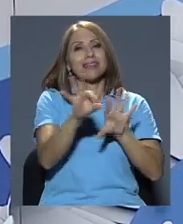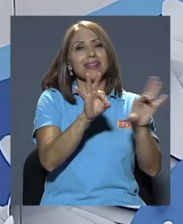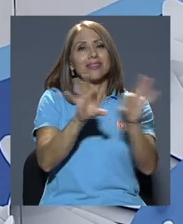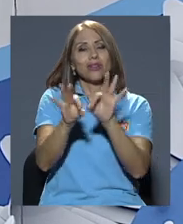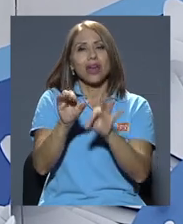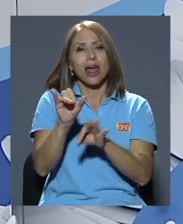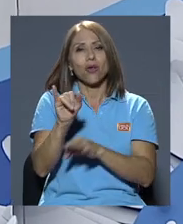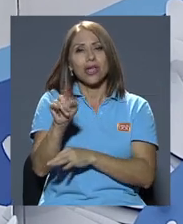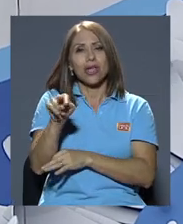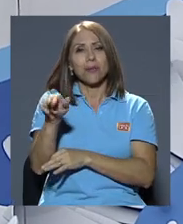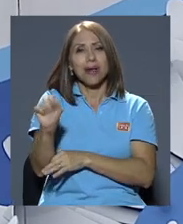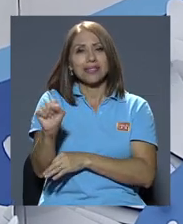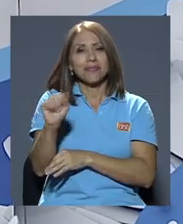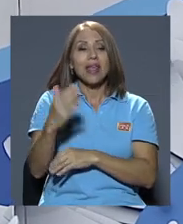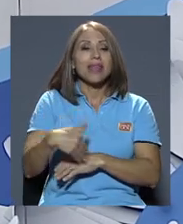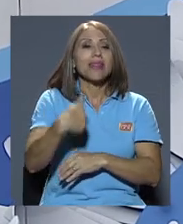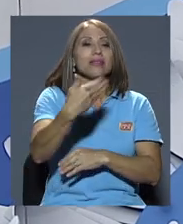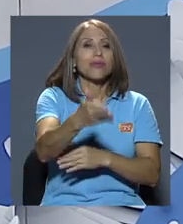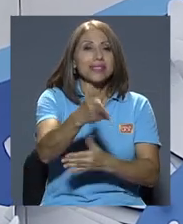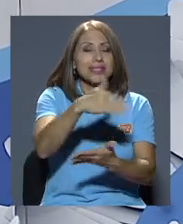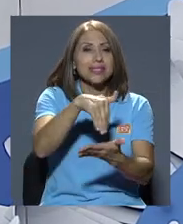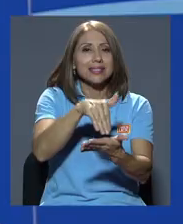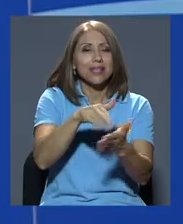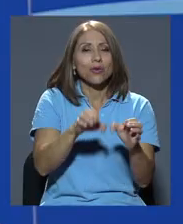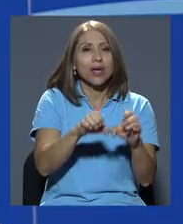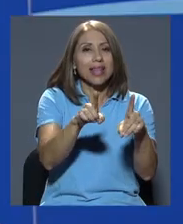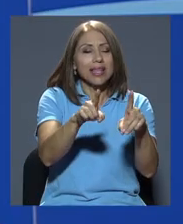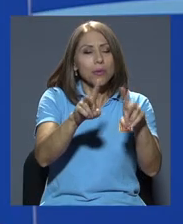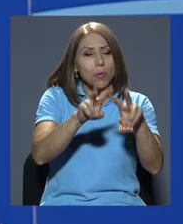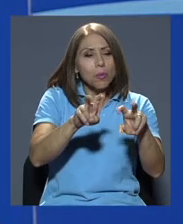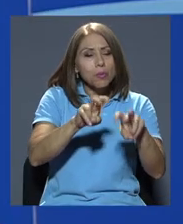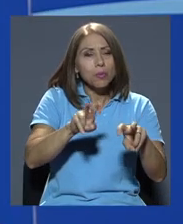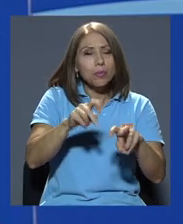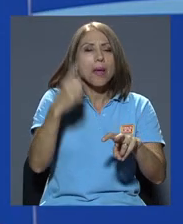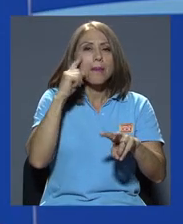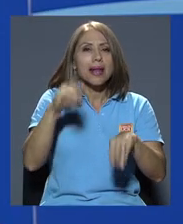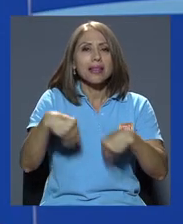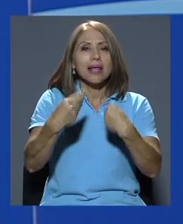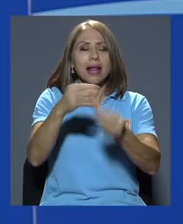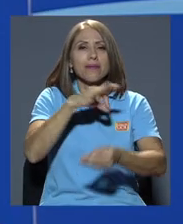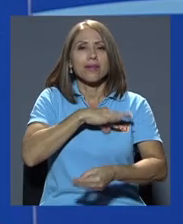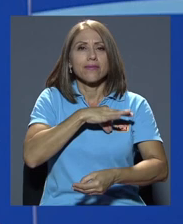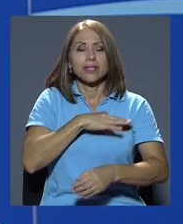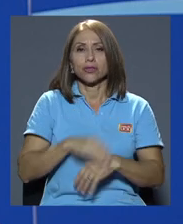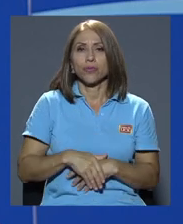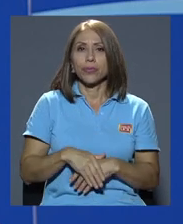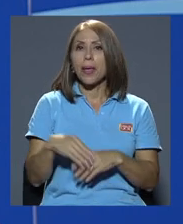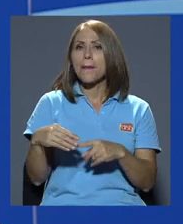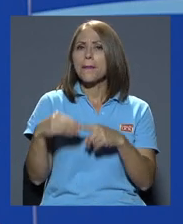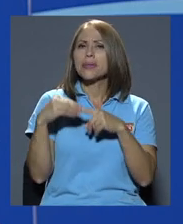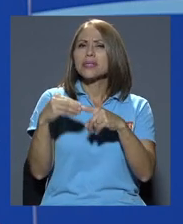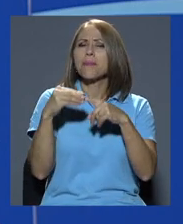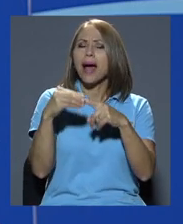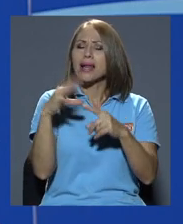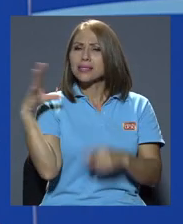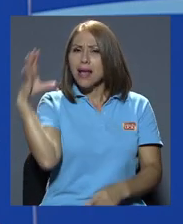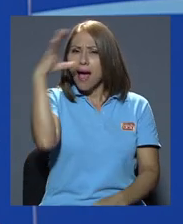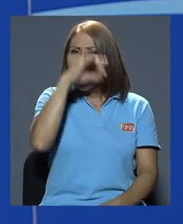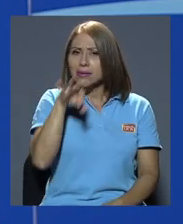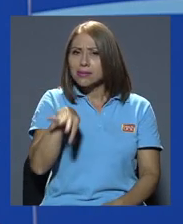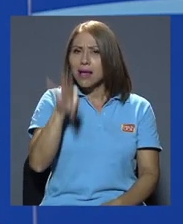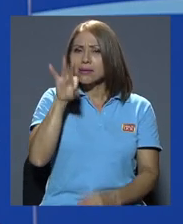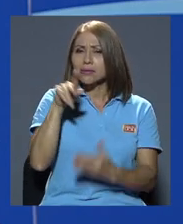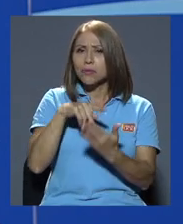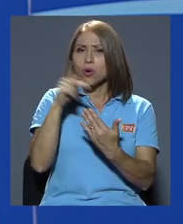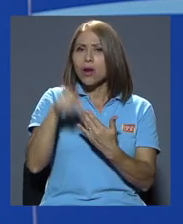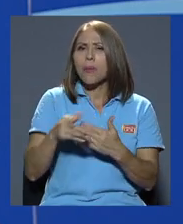el centro educativo se encarga seleccionar para entregar el beneficio y contarnos un poco cuáles fueron los principales hallazgos verdad que se encontró en este